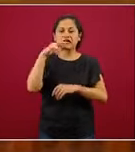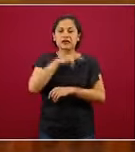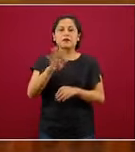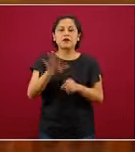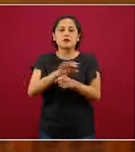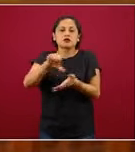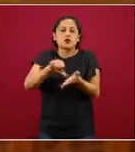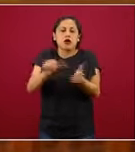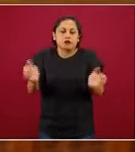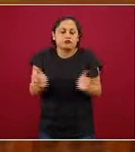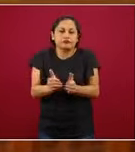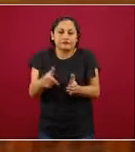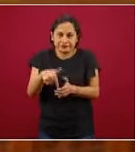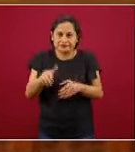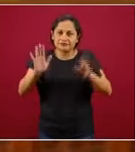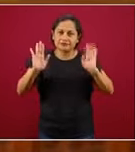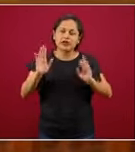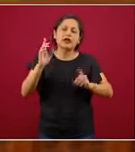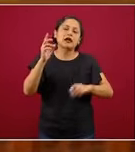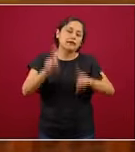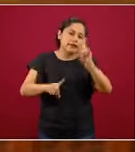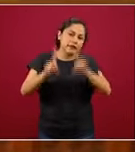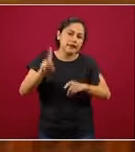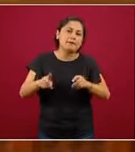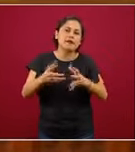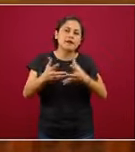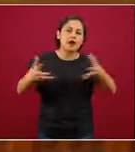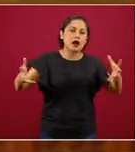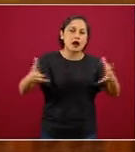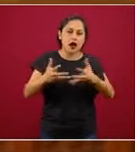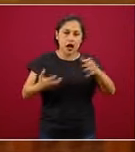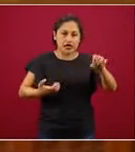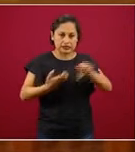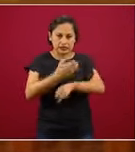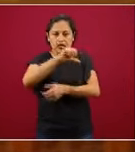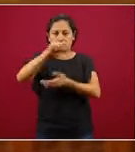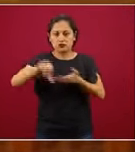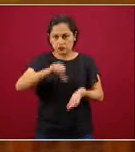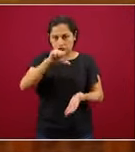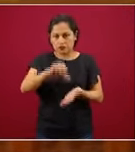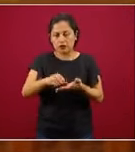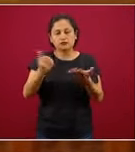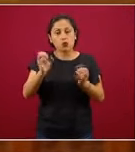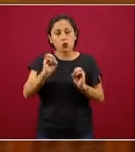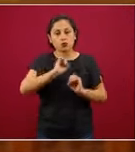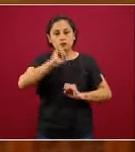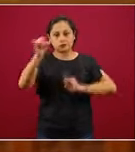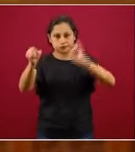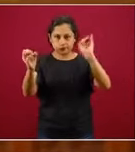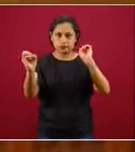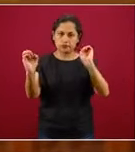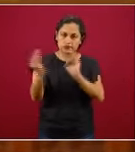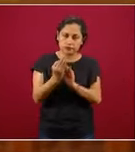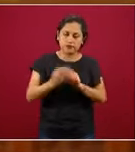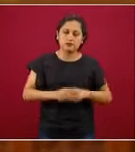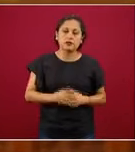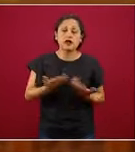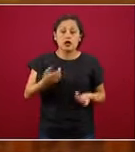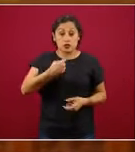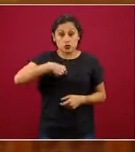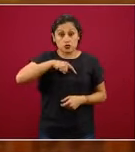pequeñas. Entonces, hay indicadores muy precisos por cada entidad federativa y tenemos el firme propósito en esta administración de